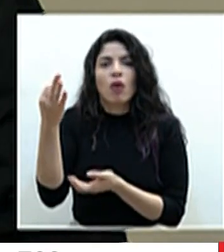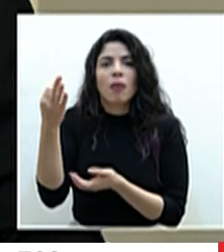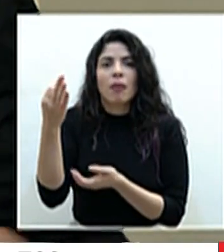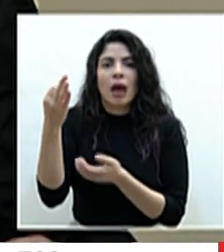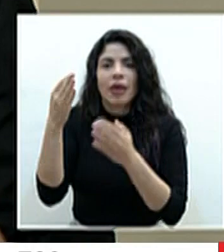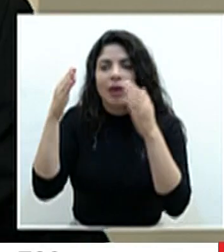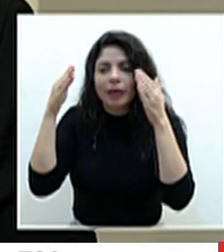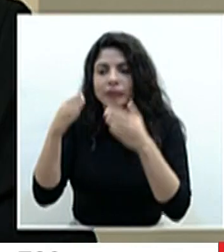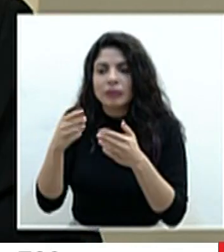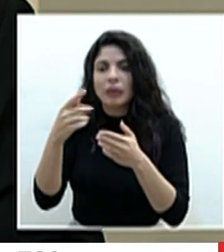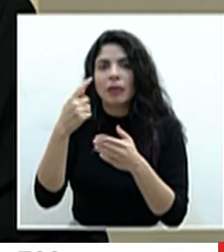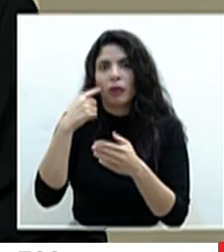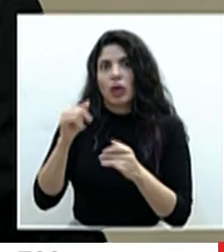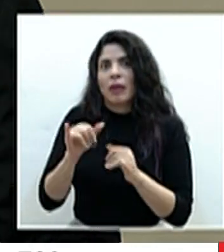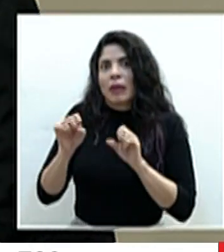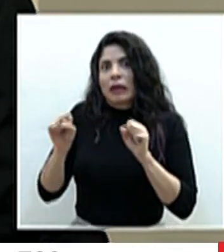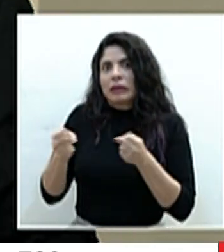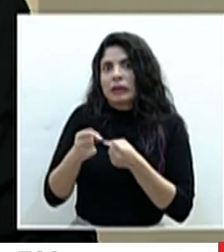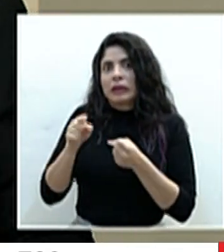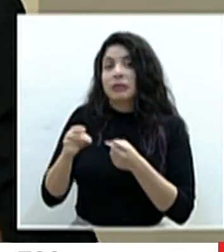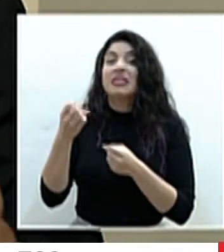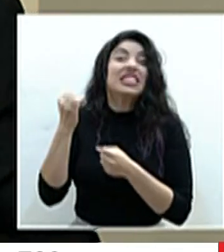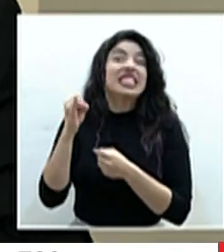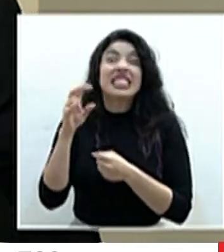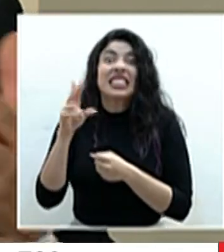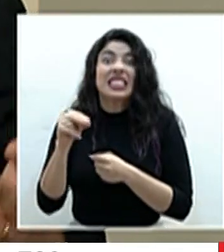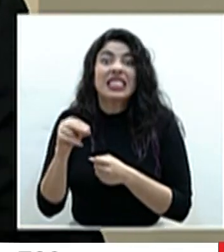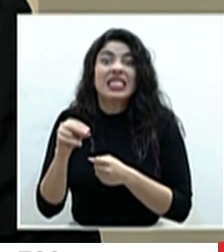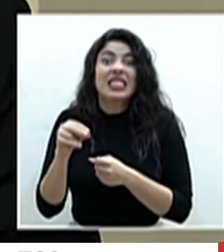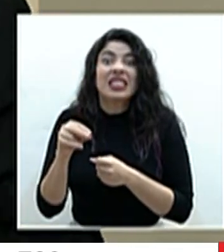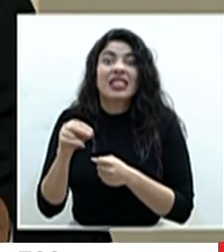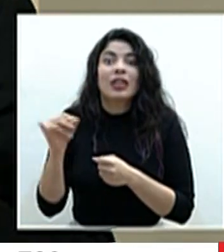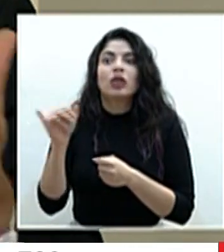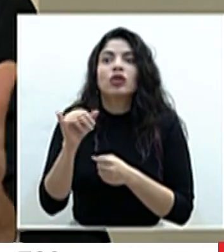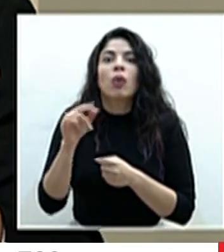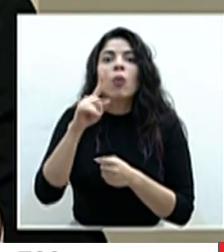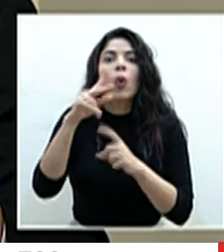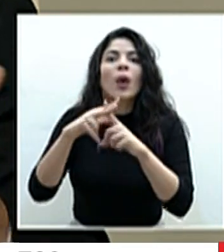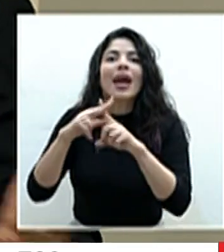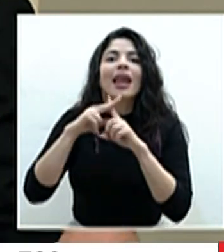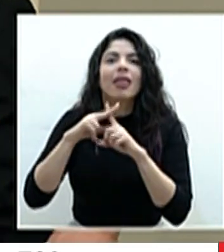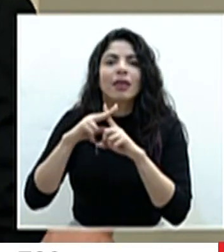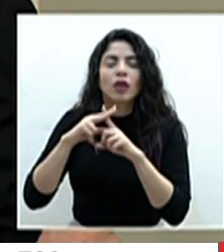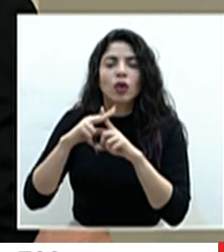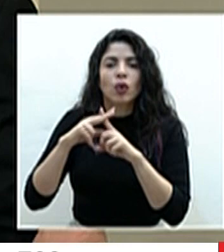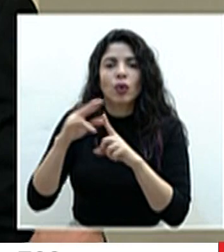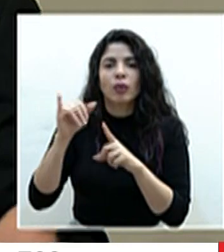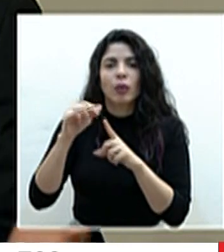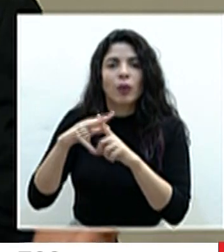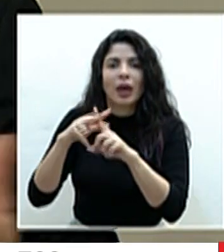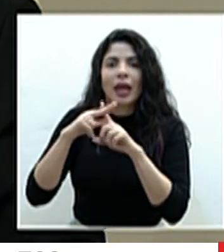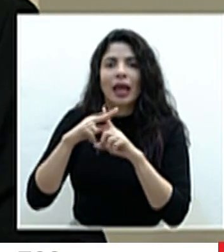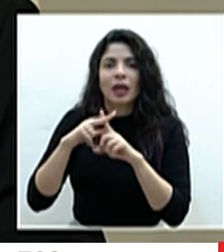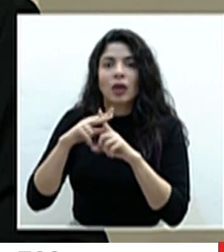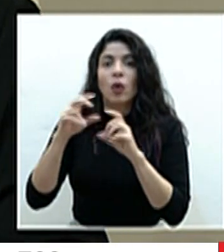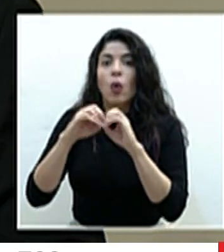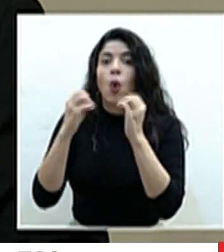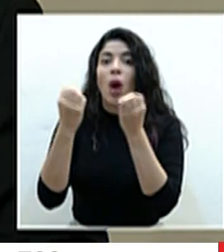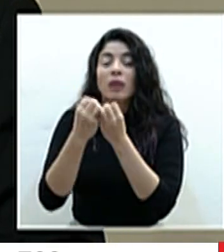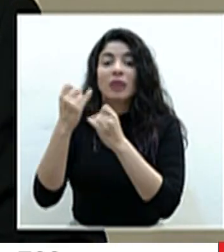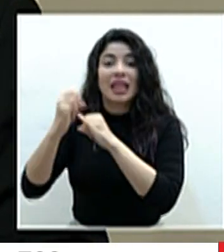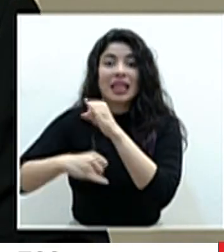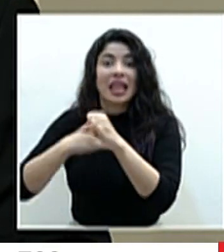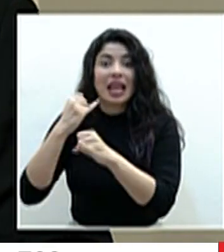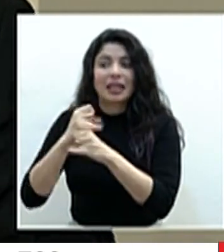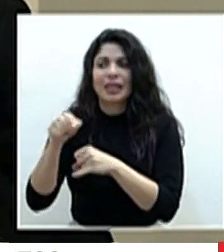socarnos la faja. Si no, eso es casi, tiene la dimensión de un crédito de un organismo multilateral, y eso